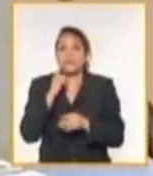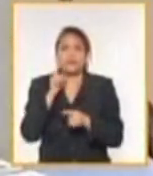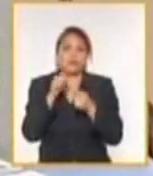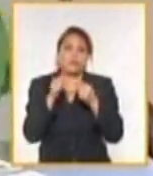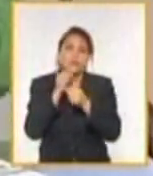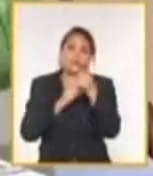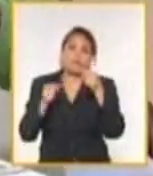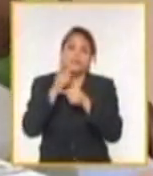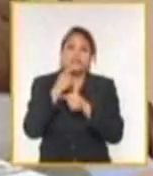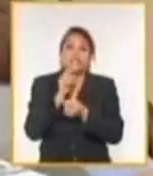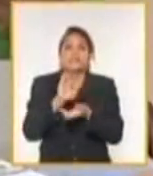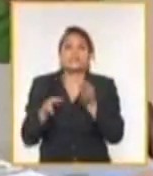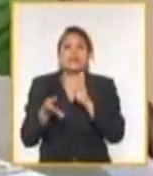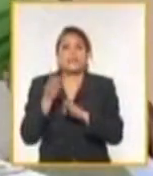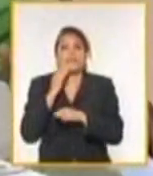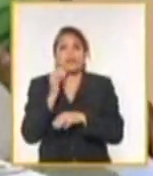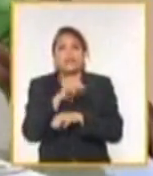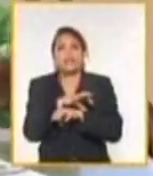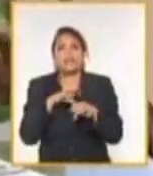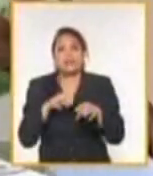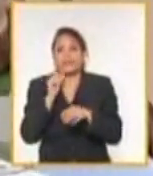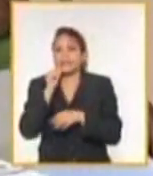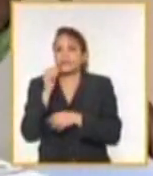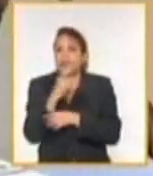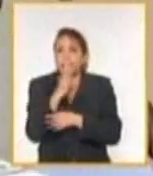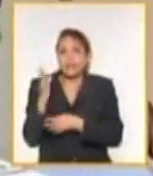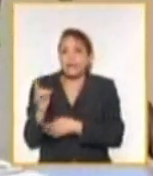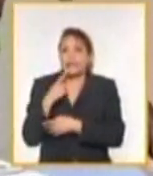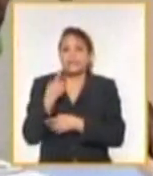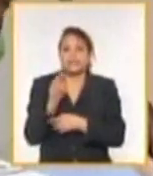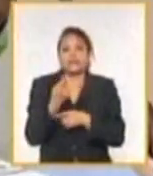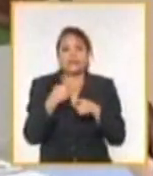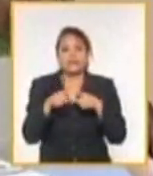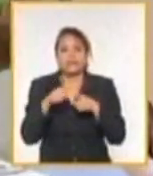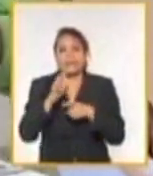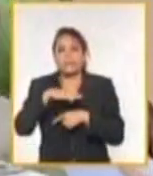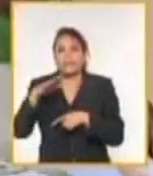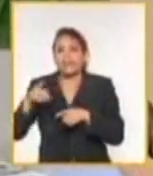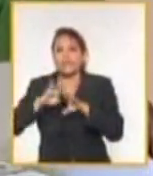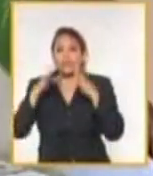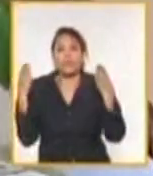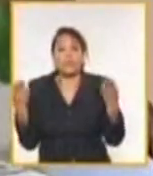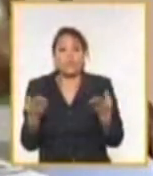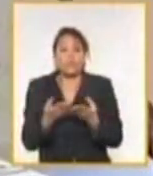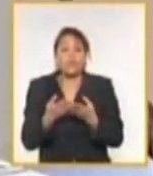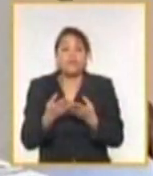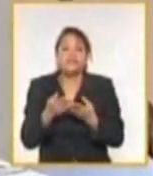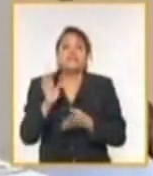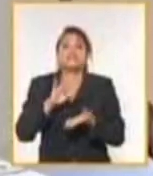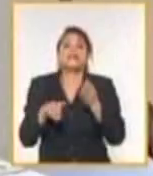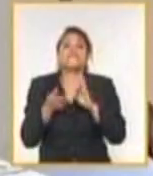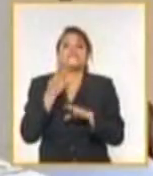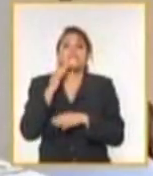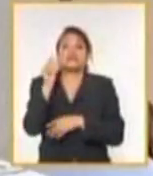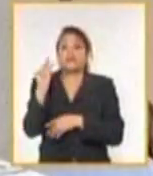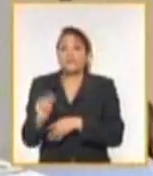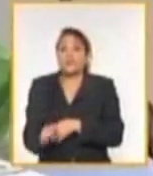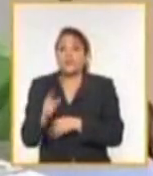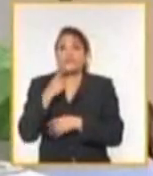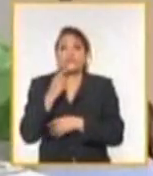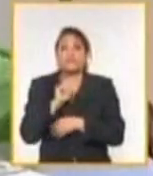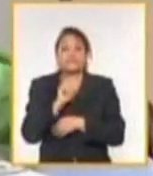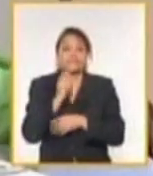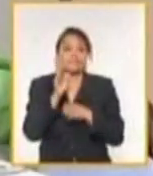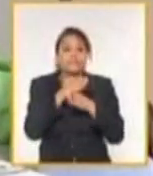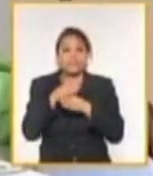especie, salvar al ser humano, salvar al hombre, en definitiva, que es salvar al mundo, que es salvar a la humanidad. Y por